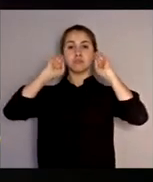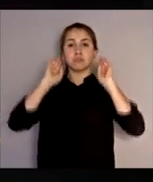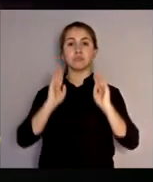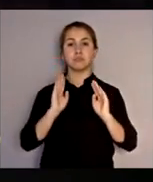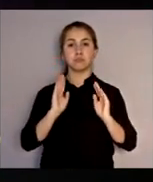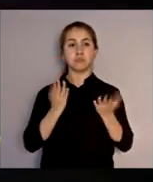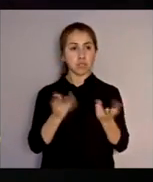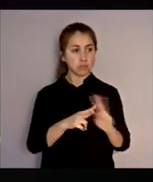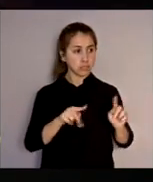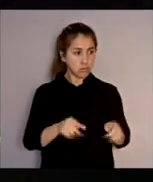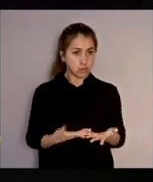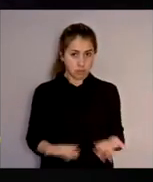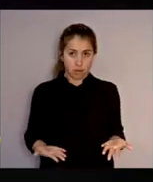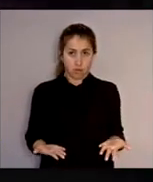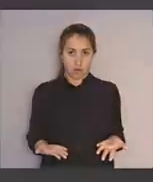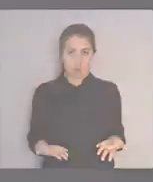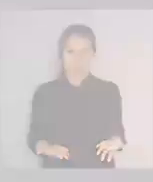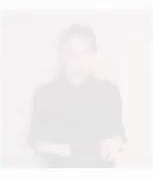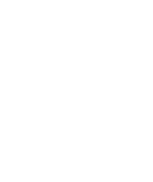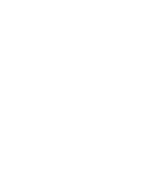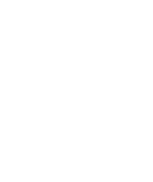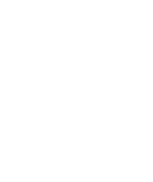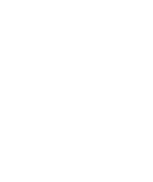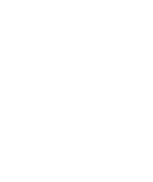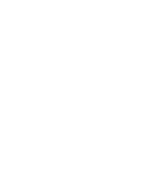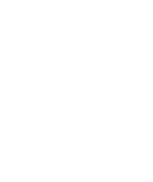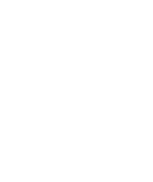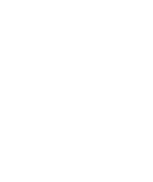estamos haciendo eso en este momento.